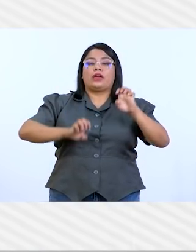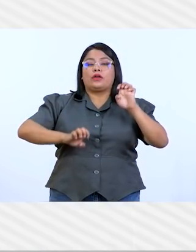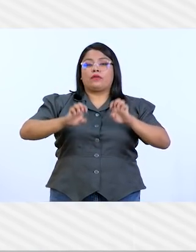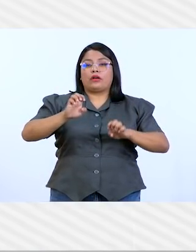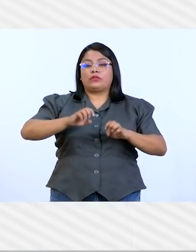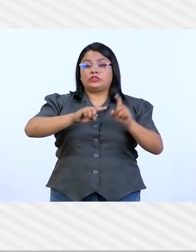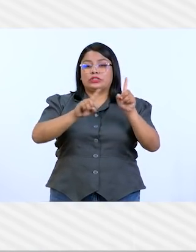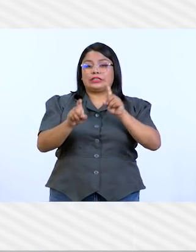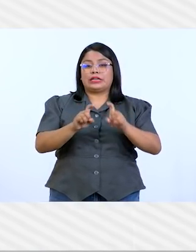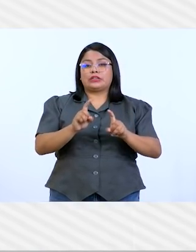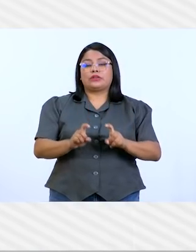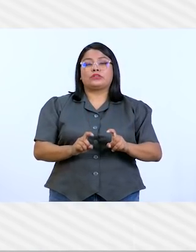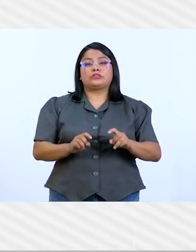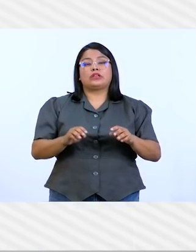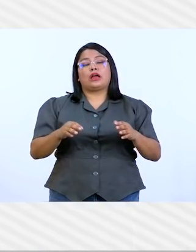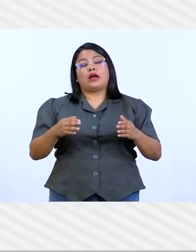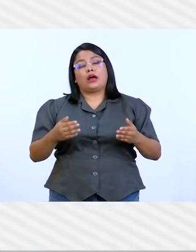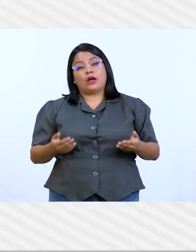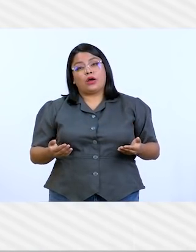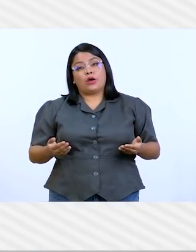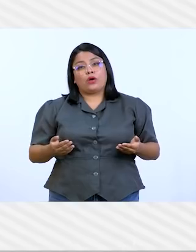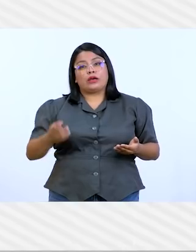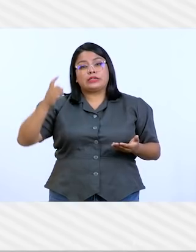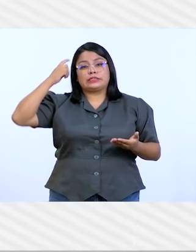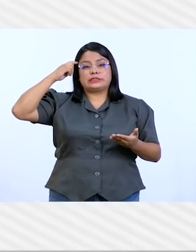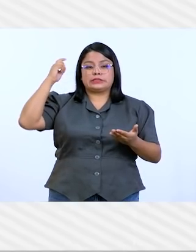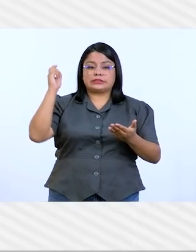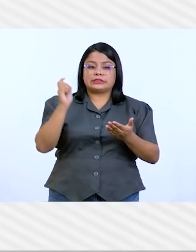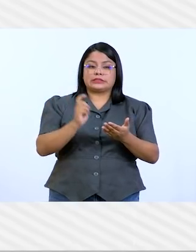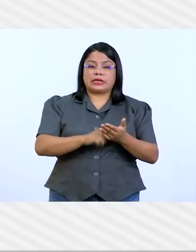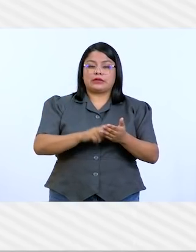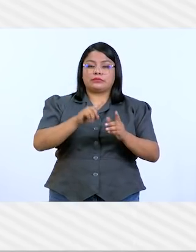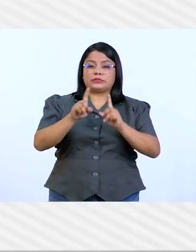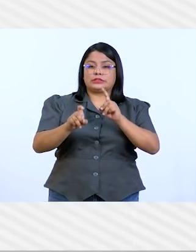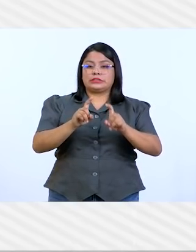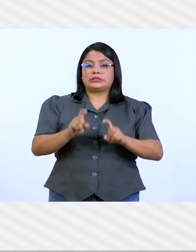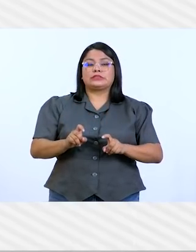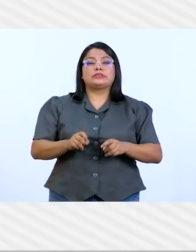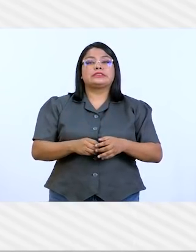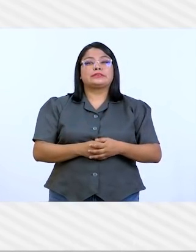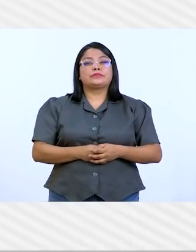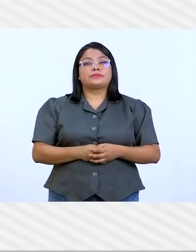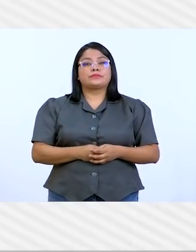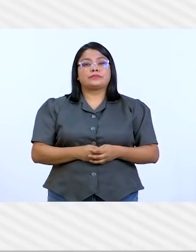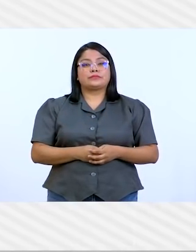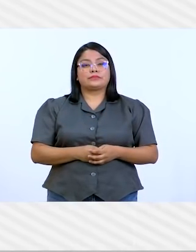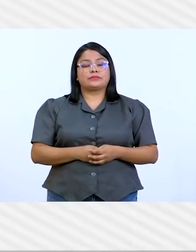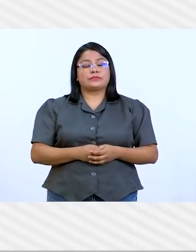estrategias de evaluación diagnóstica o bien pruebas de evaluación diagnóstica.